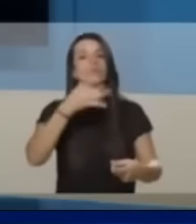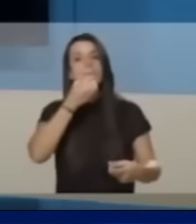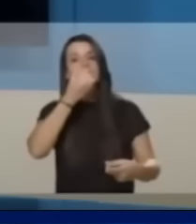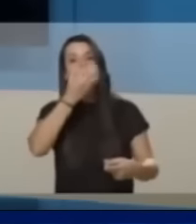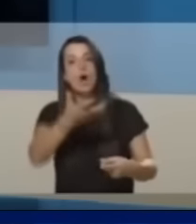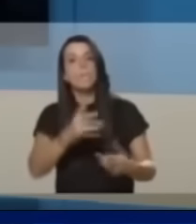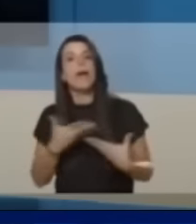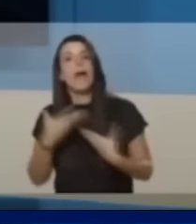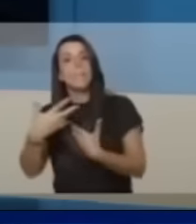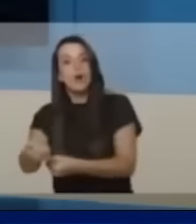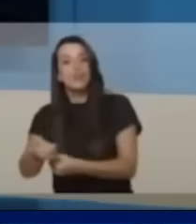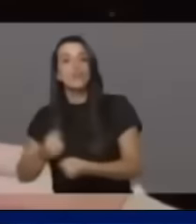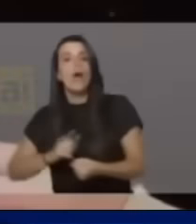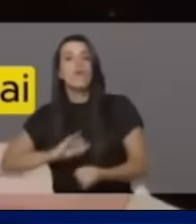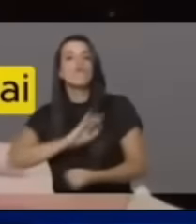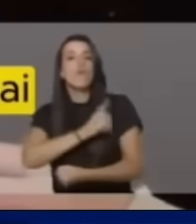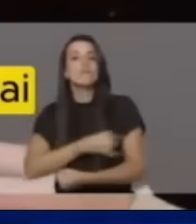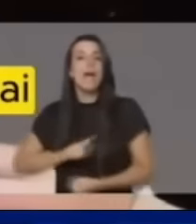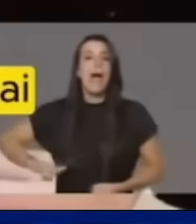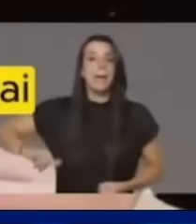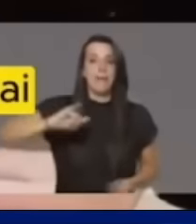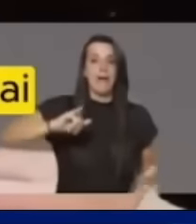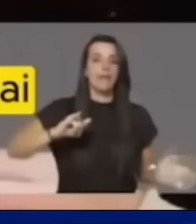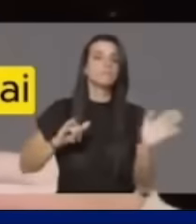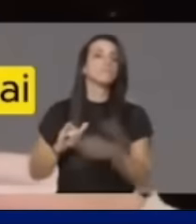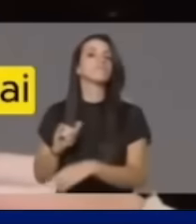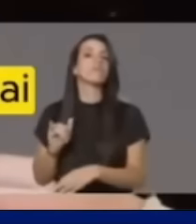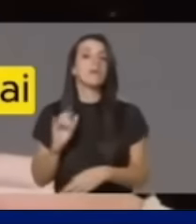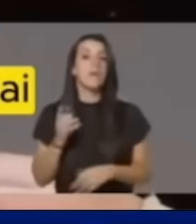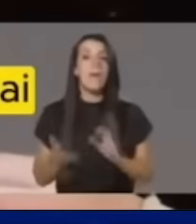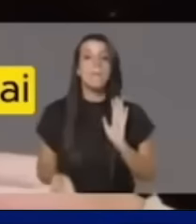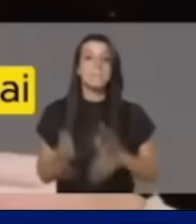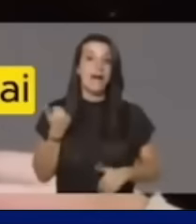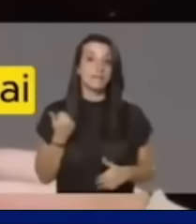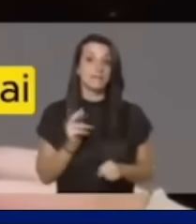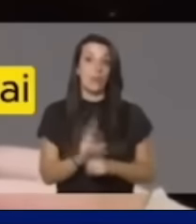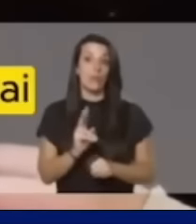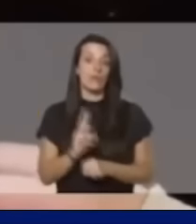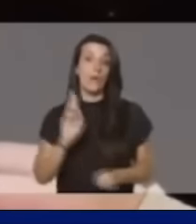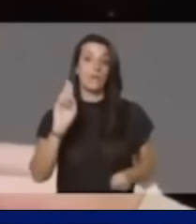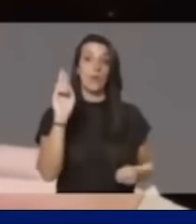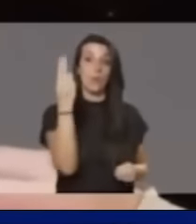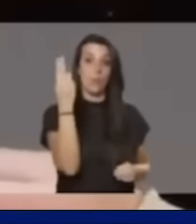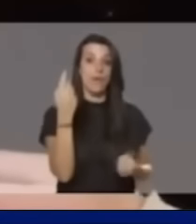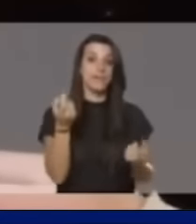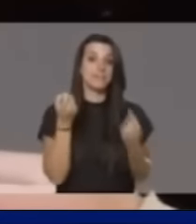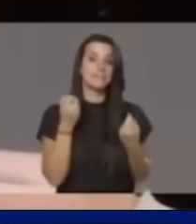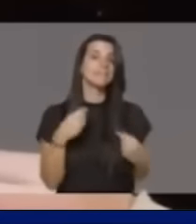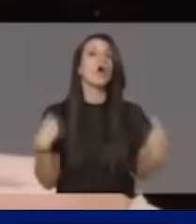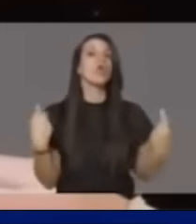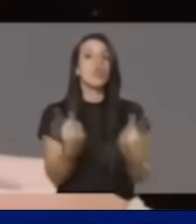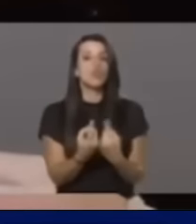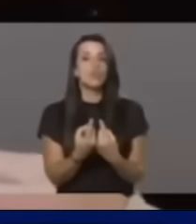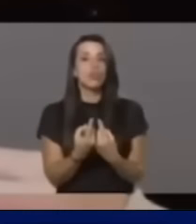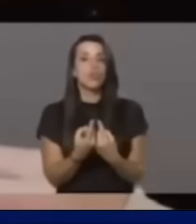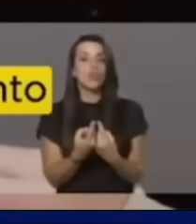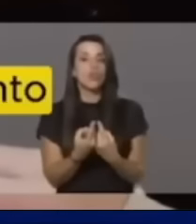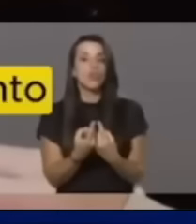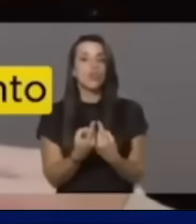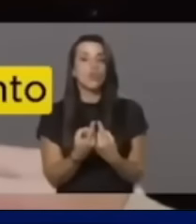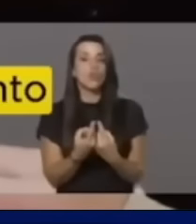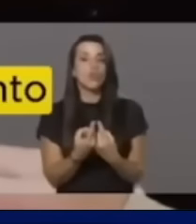las Fuerzas Armadas. Isto significa maior segurança para o Uruguai. Si nosotros mayor seamos seguridad de la coalición de